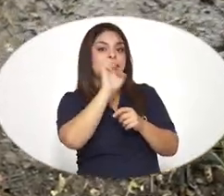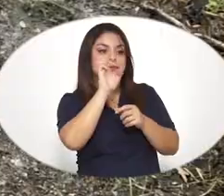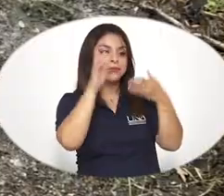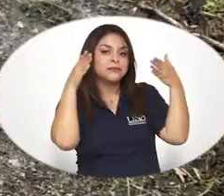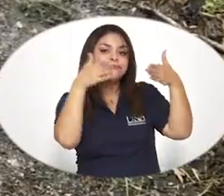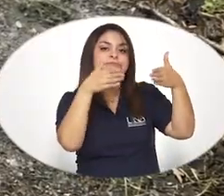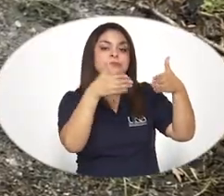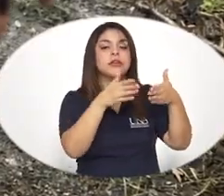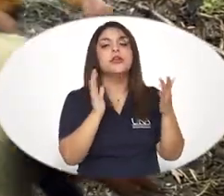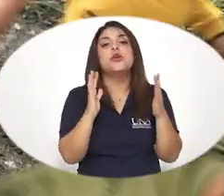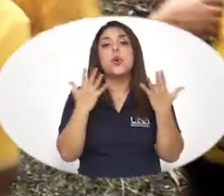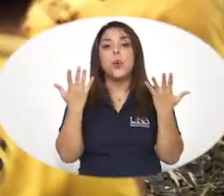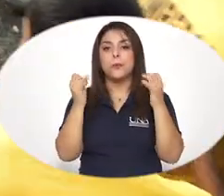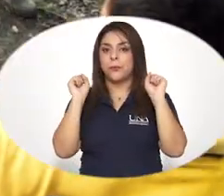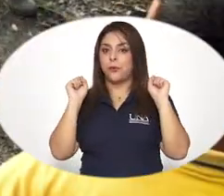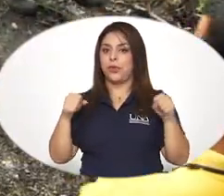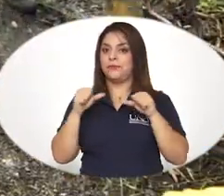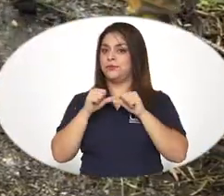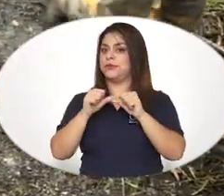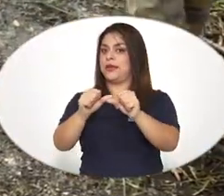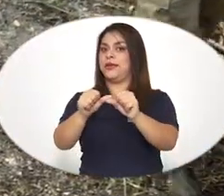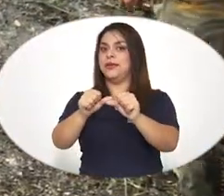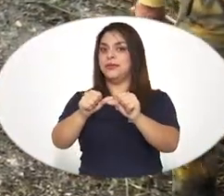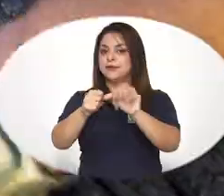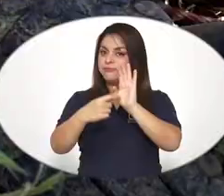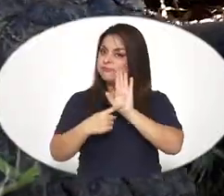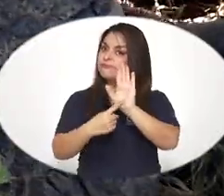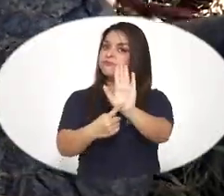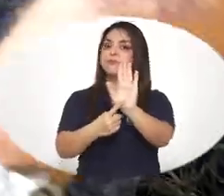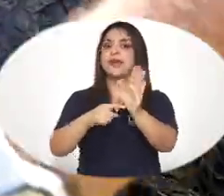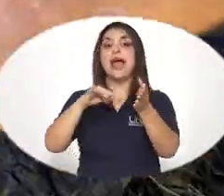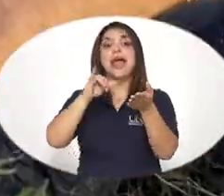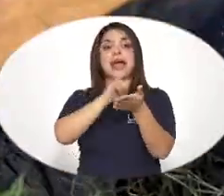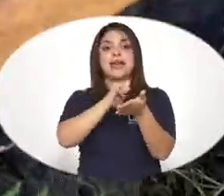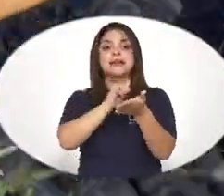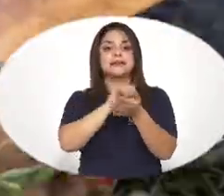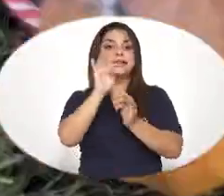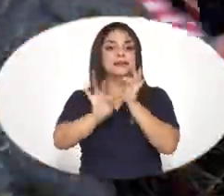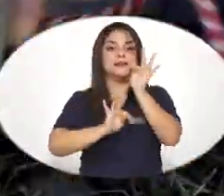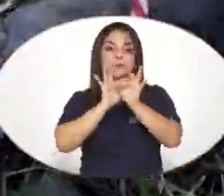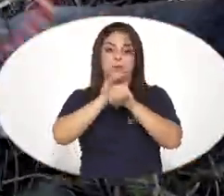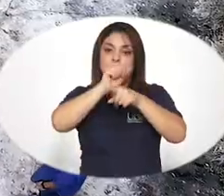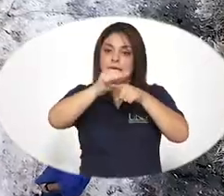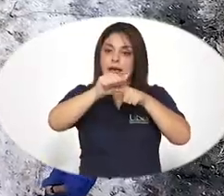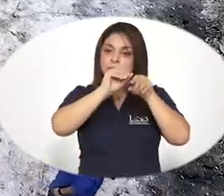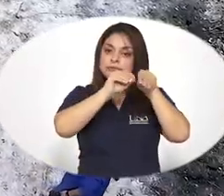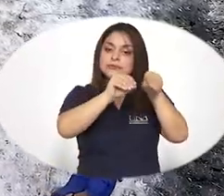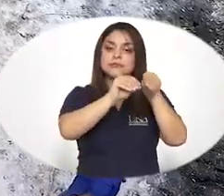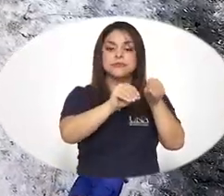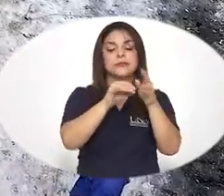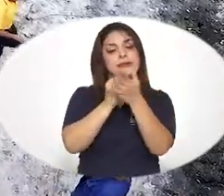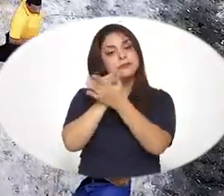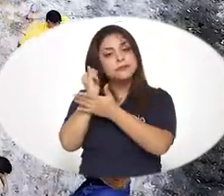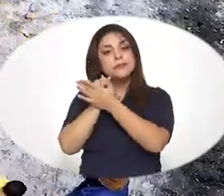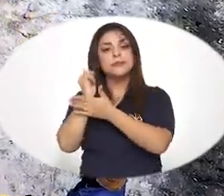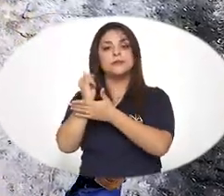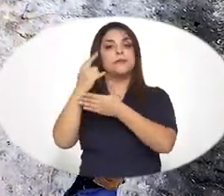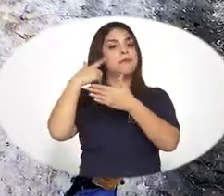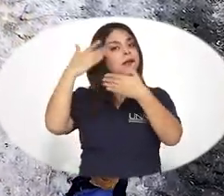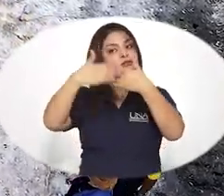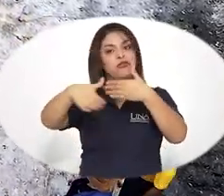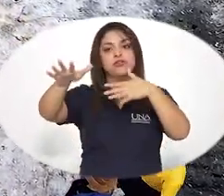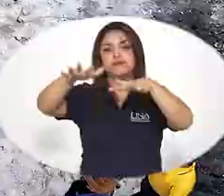siendo atendidas y cómo podemos seguir proyectando este tipo de capacitaciones y de investigaciones